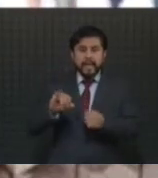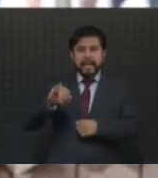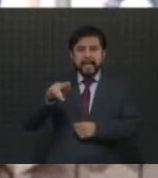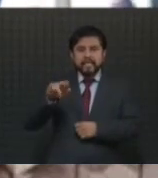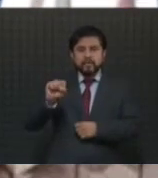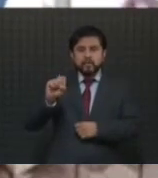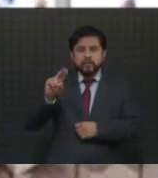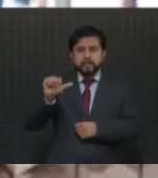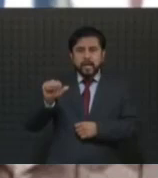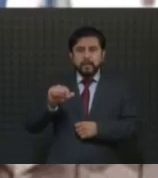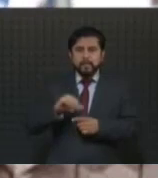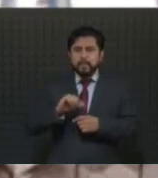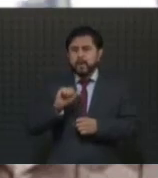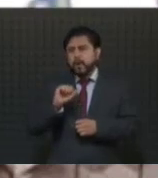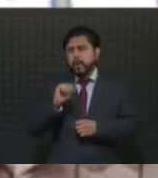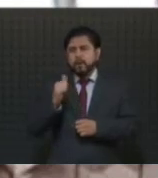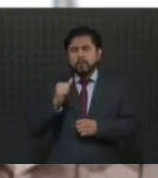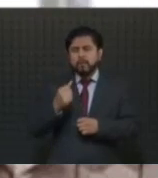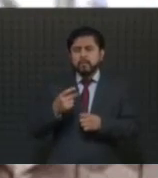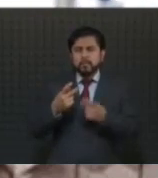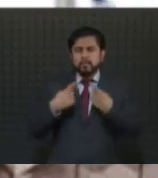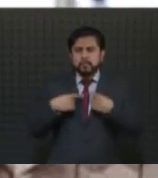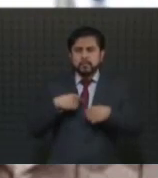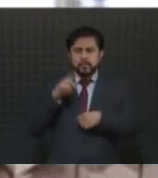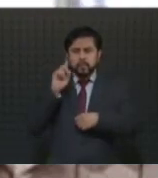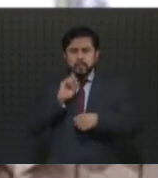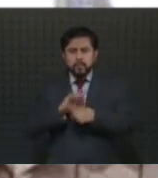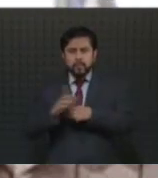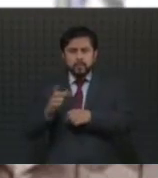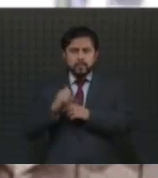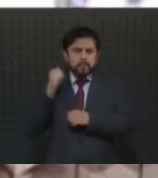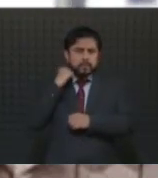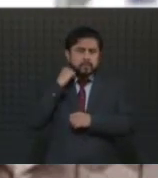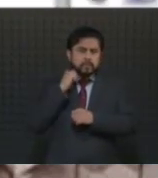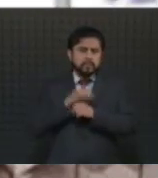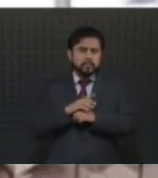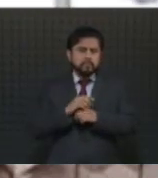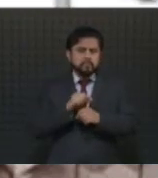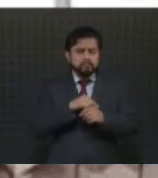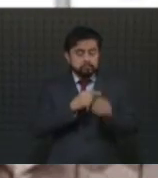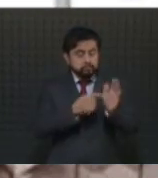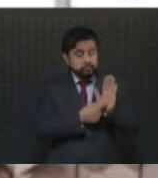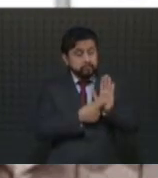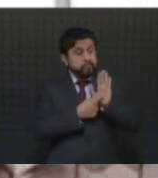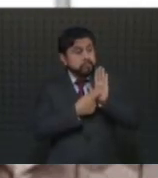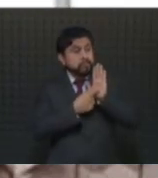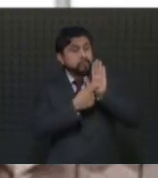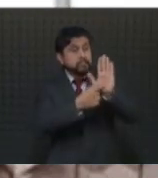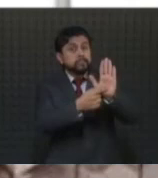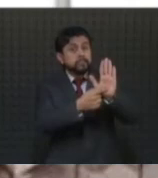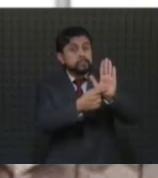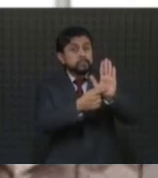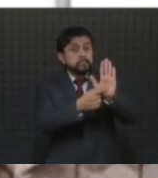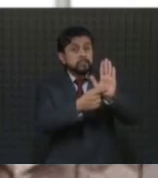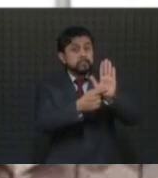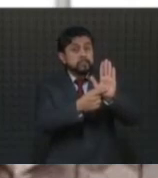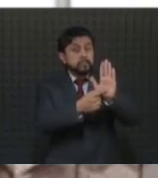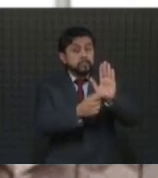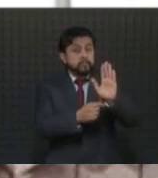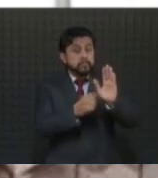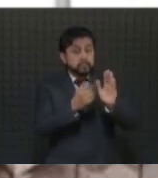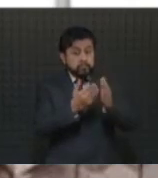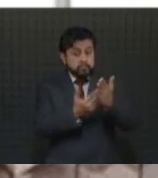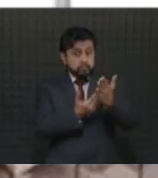y algunas senadoras de Morena presentaron un punto de acuerdo que fue aceptado, en donde pedían, esto